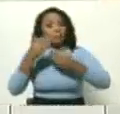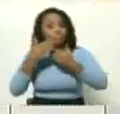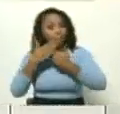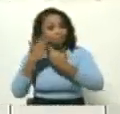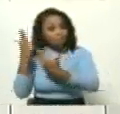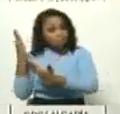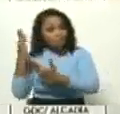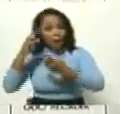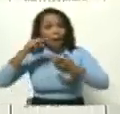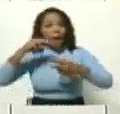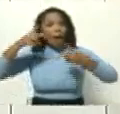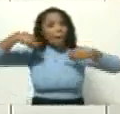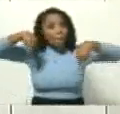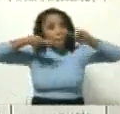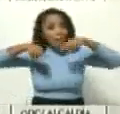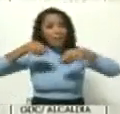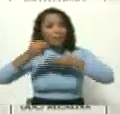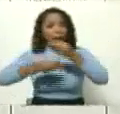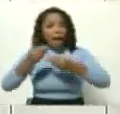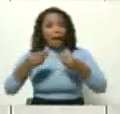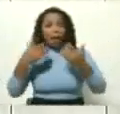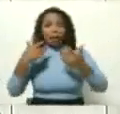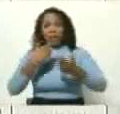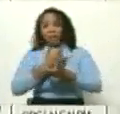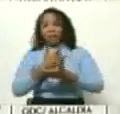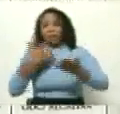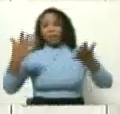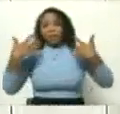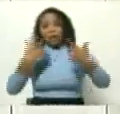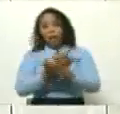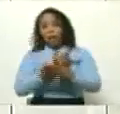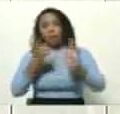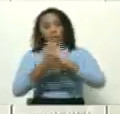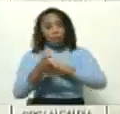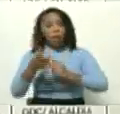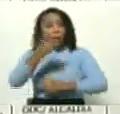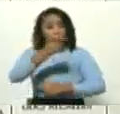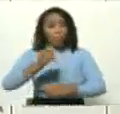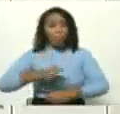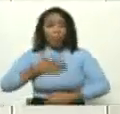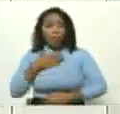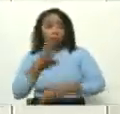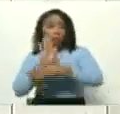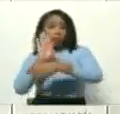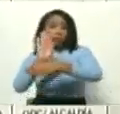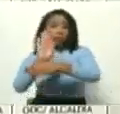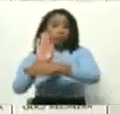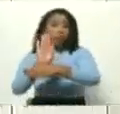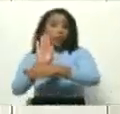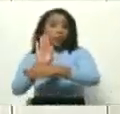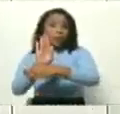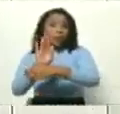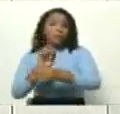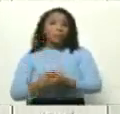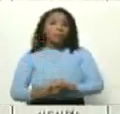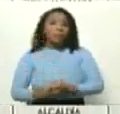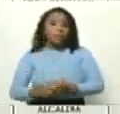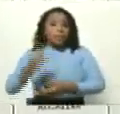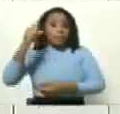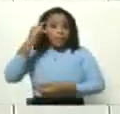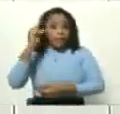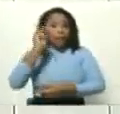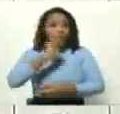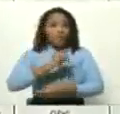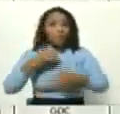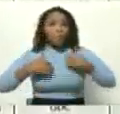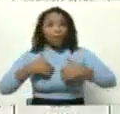plaza para poder hacerlo al aire libre y de manera que la gente también pueda protegerse. Exactamente el día lunes y miércoles. Todos estos